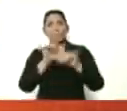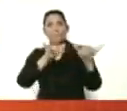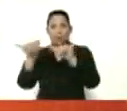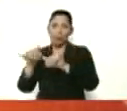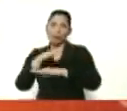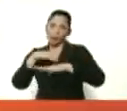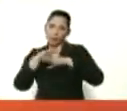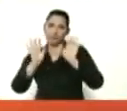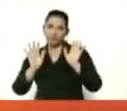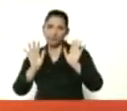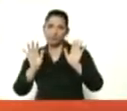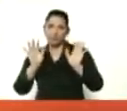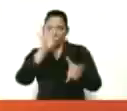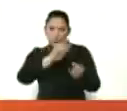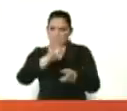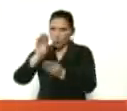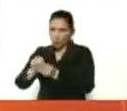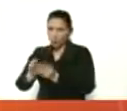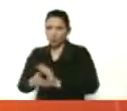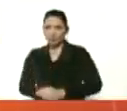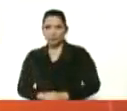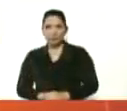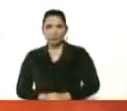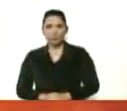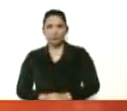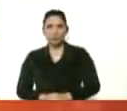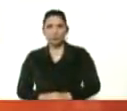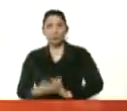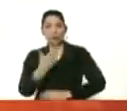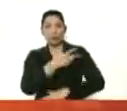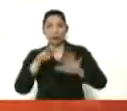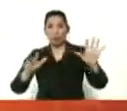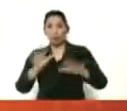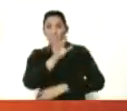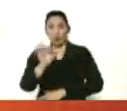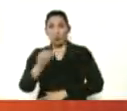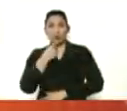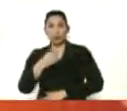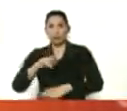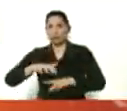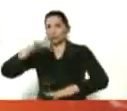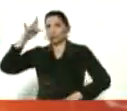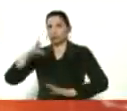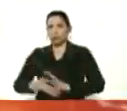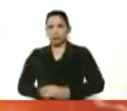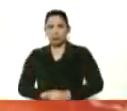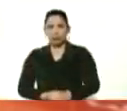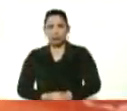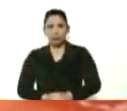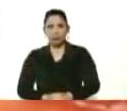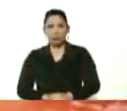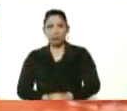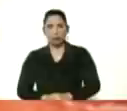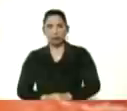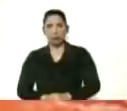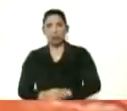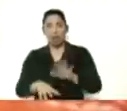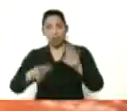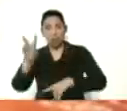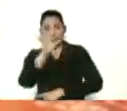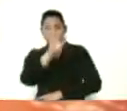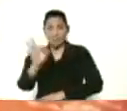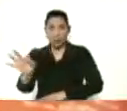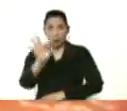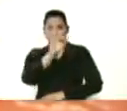perdón. Resume, 88% le ve mucho riesgo, le ve riesgo, y el